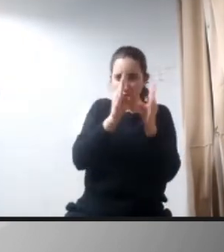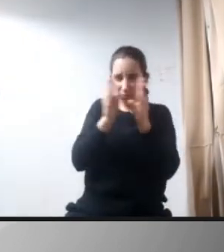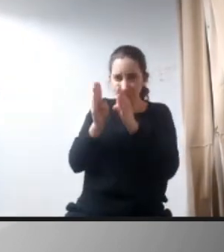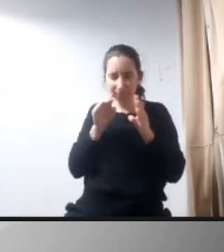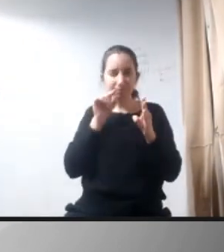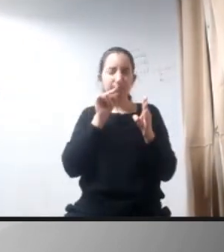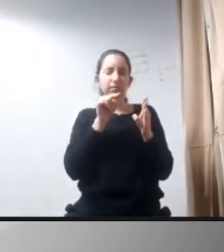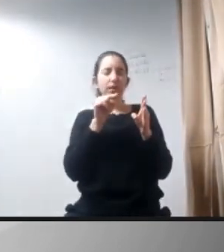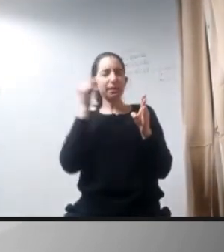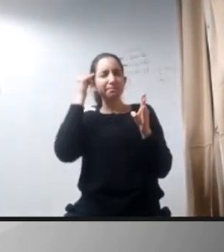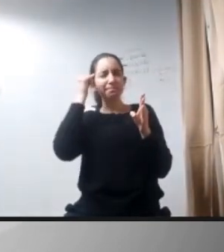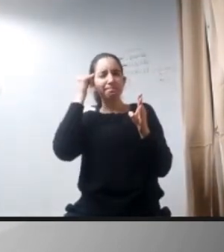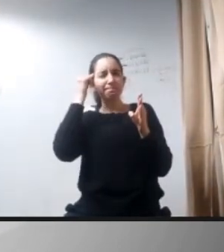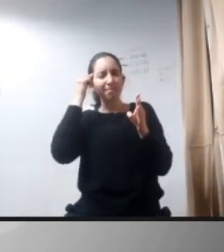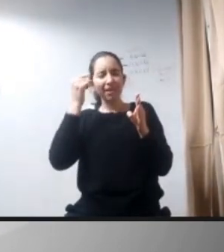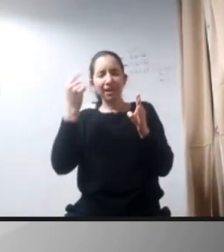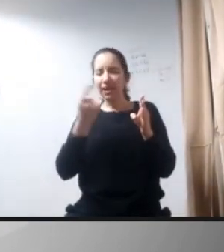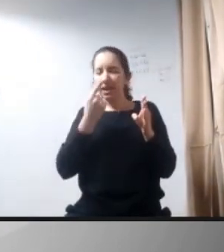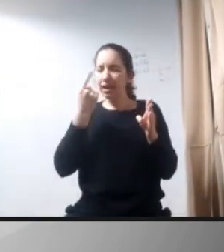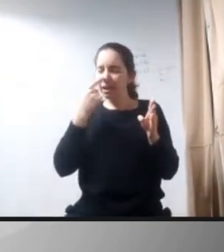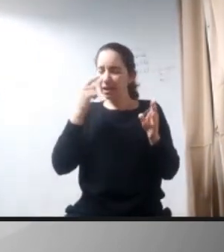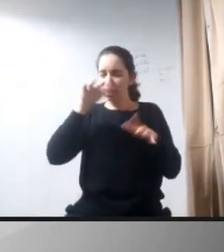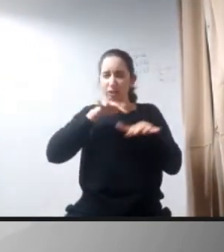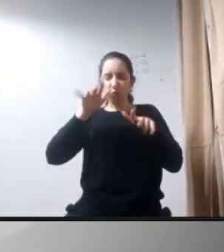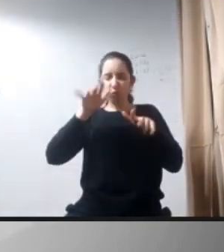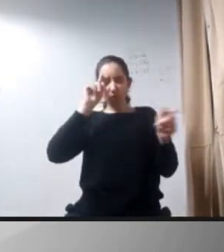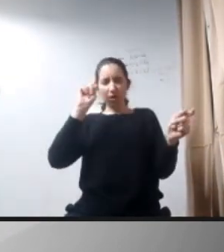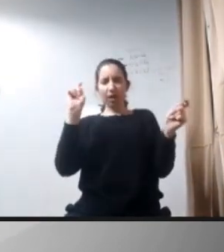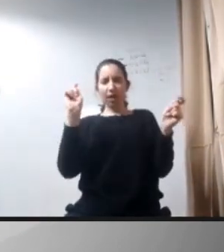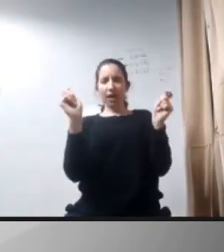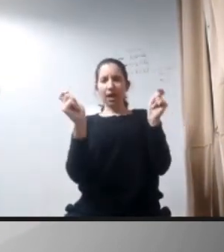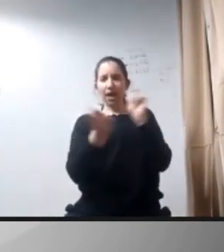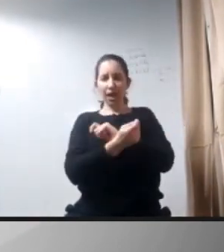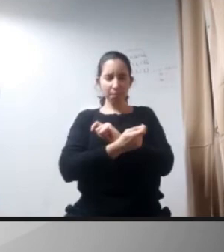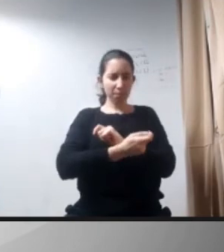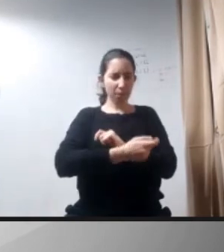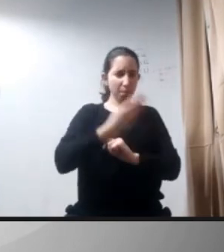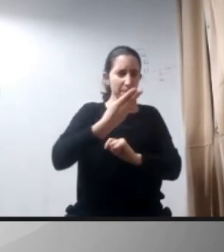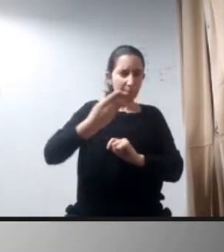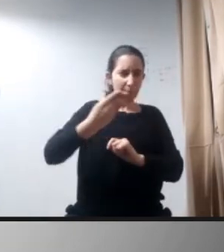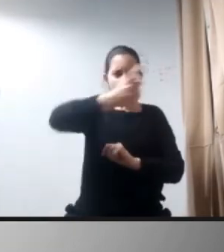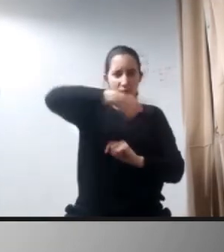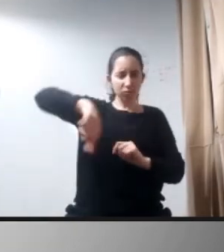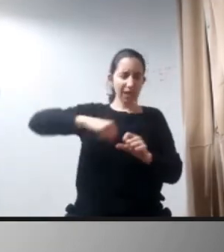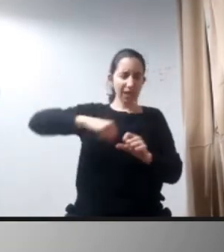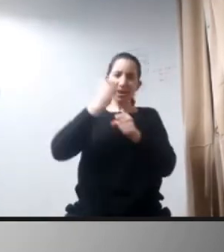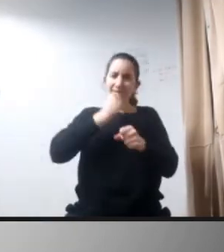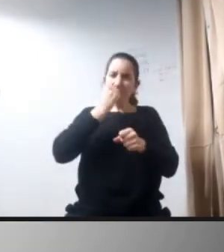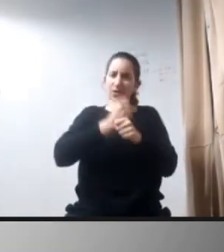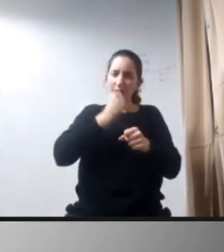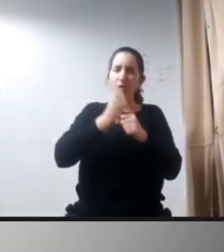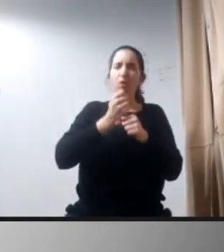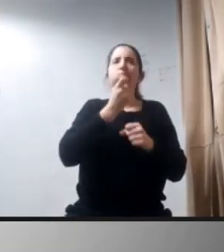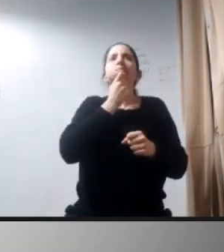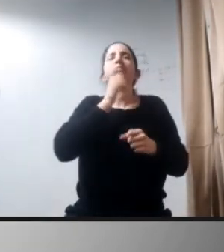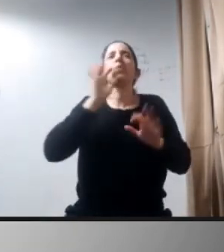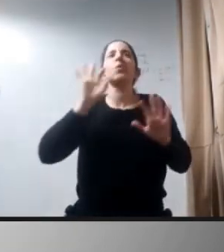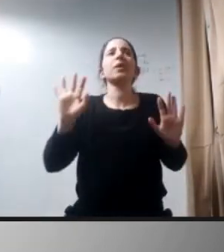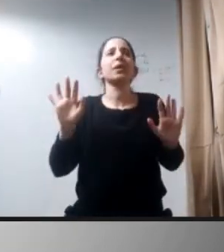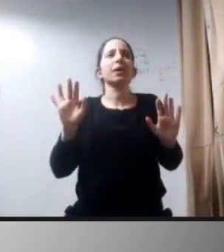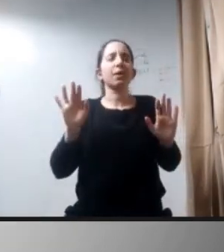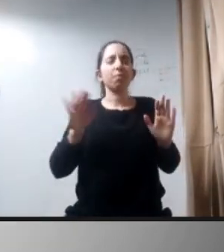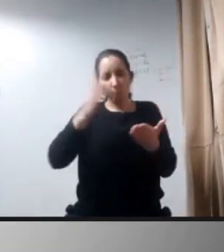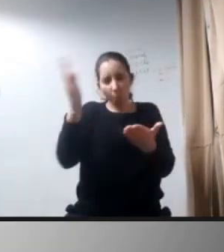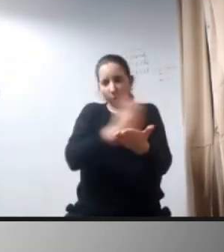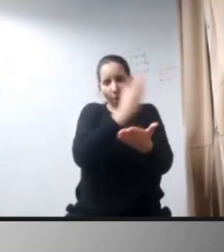la relación entre los que se dedican a aplicar la fuerza de trabajo a la transformación de la materia, que sería